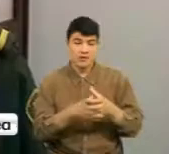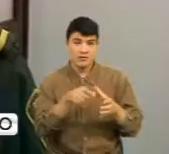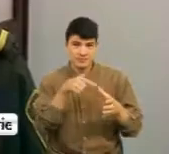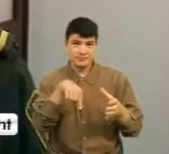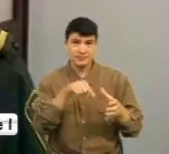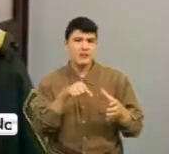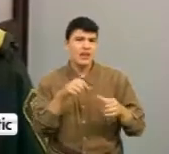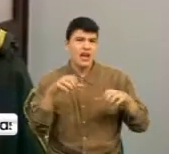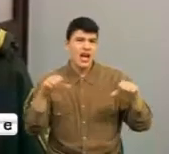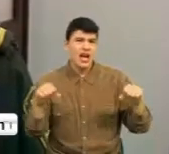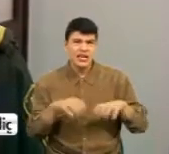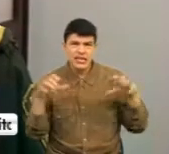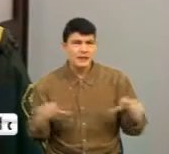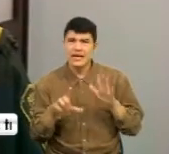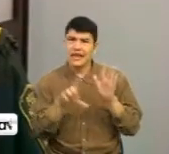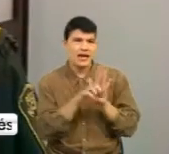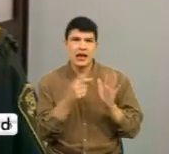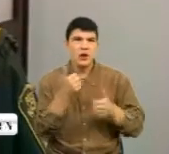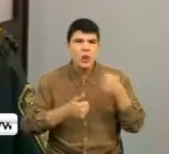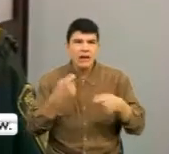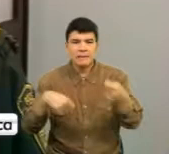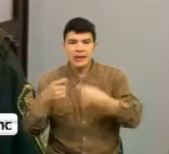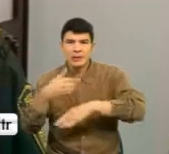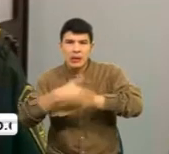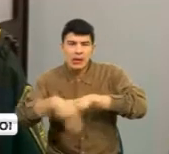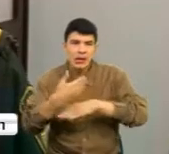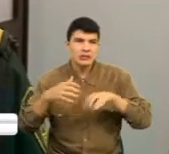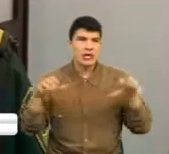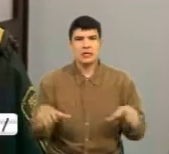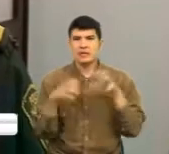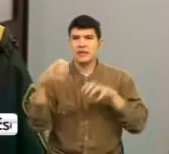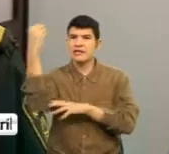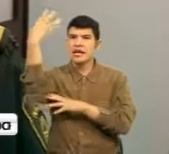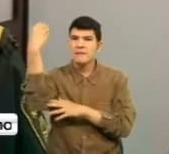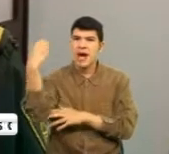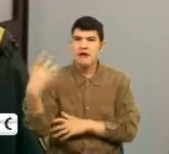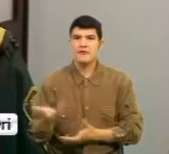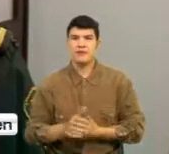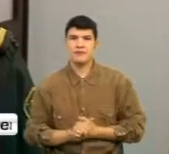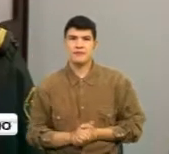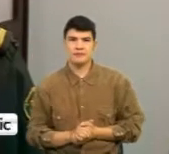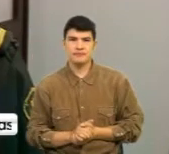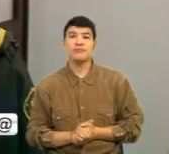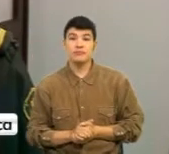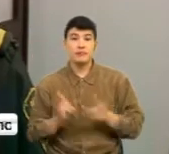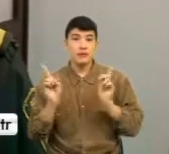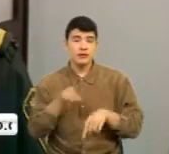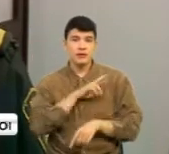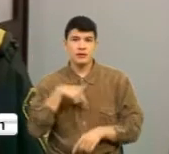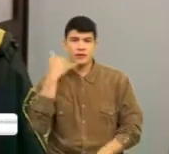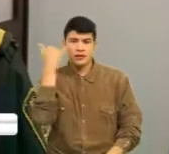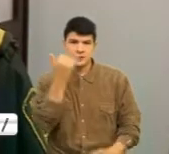informales tales como ventas ambulantes actividades en los semáforos e incluso incluso hemos detectado